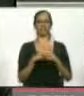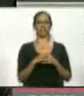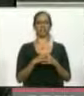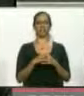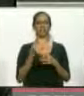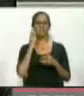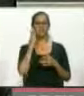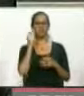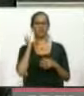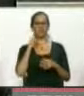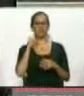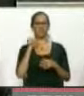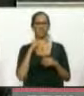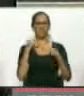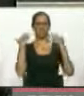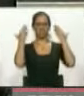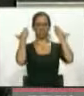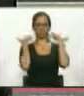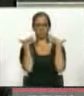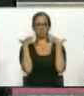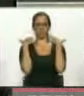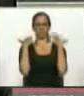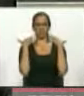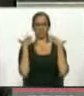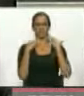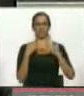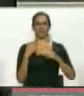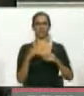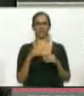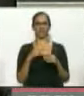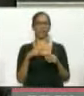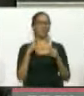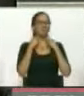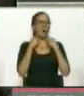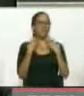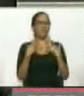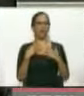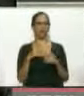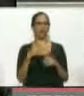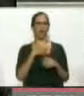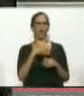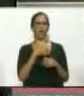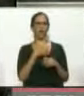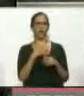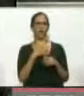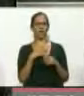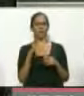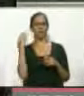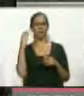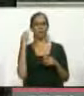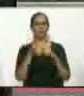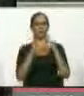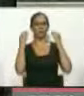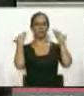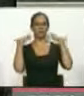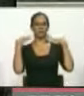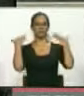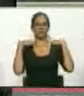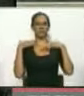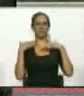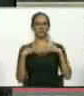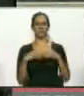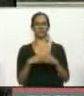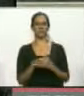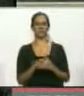al corte de niña bonita estar en esa época toda una novela favorita y en colombia y sexy a puro corte niña bonita si